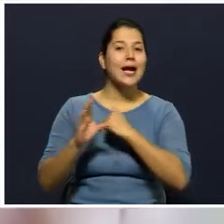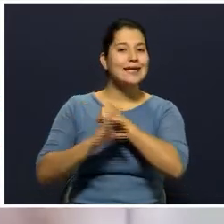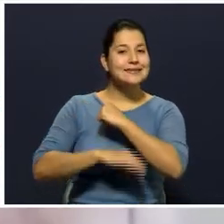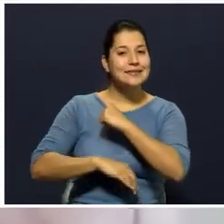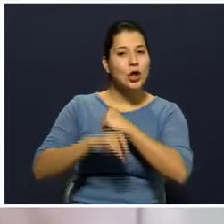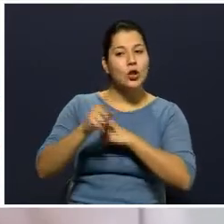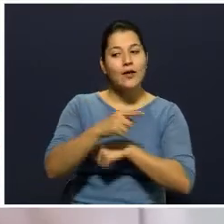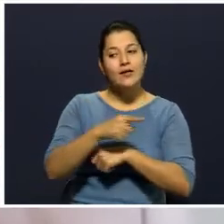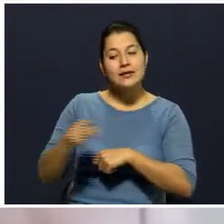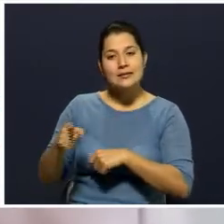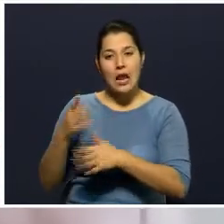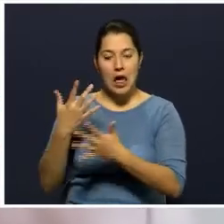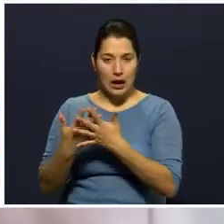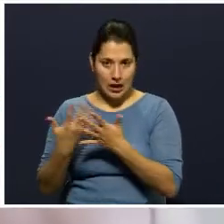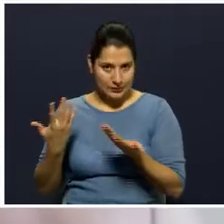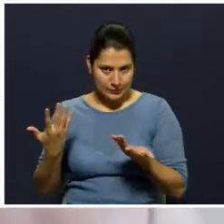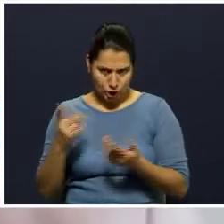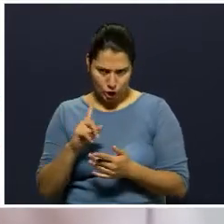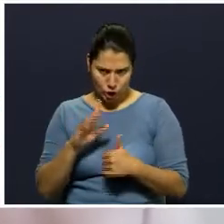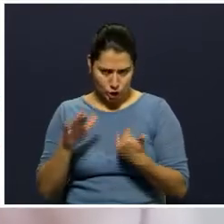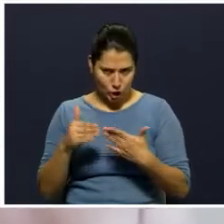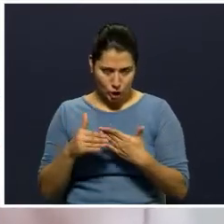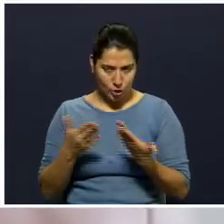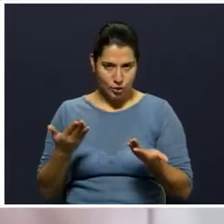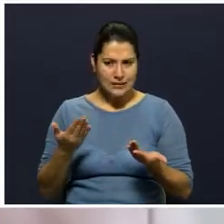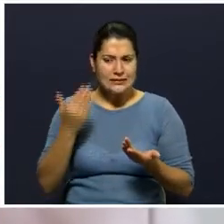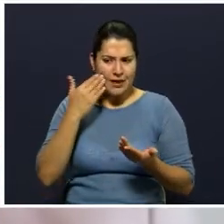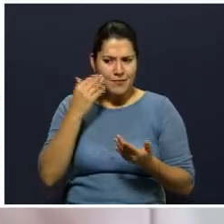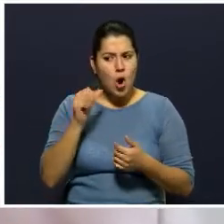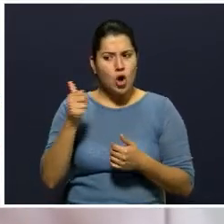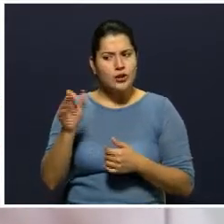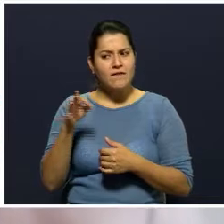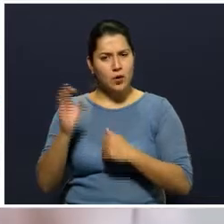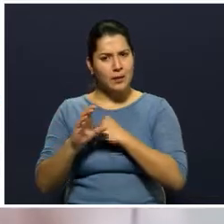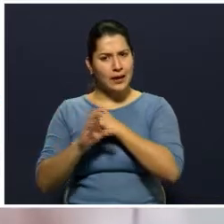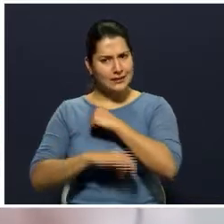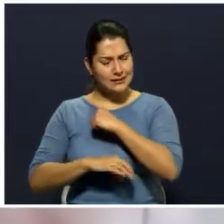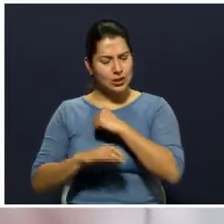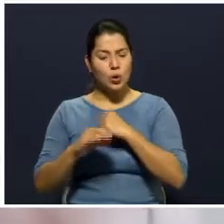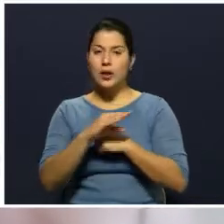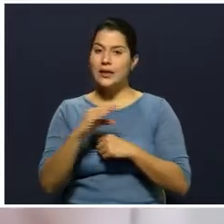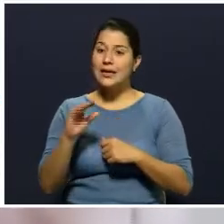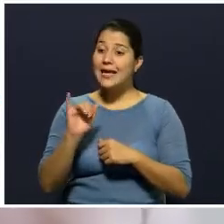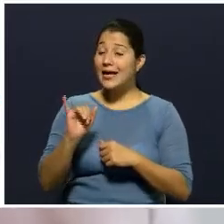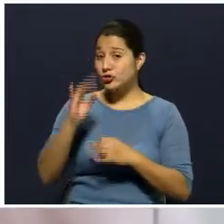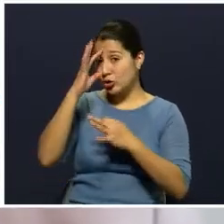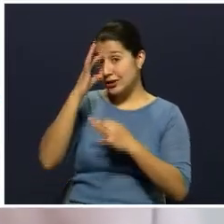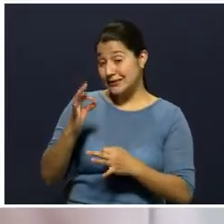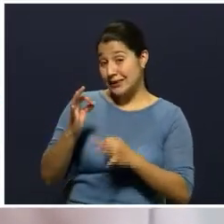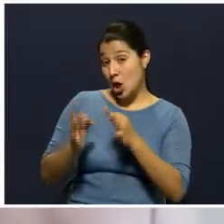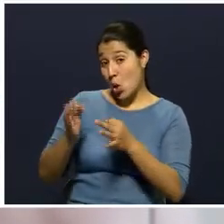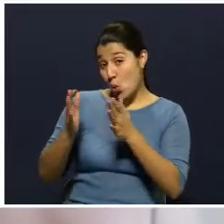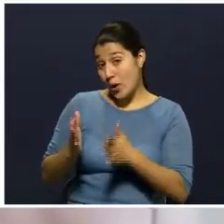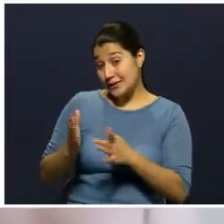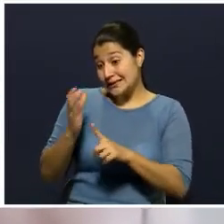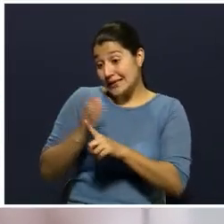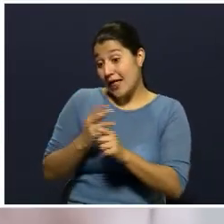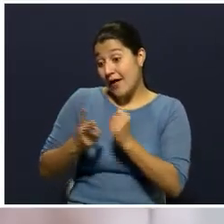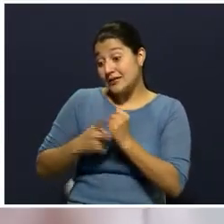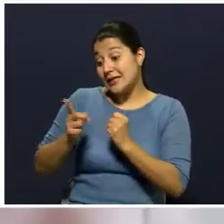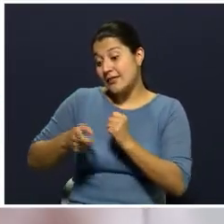cumplidas con privación de la libertad, ¿verdad? Sabemos que hay formas alternas de cumplirlas y esto es algo que deciden los señores jueces cada vez que analizan